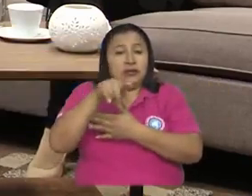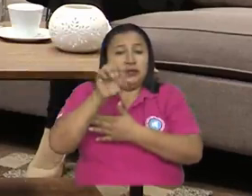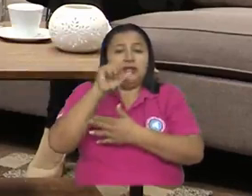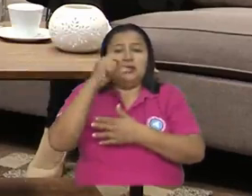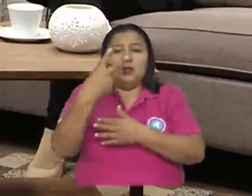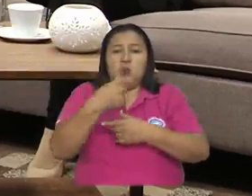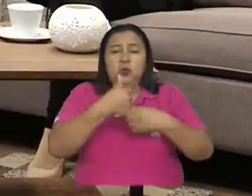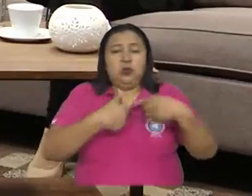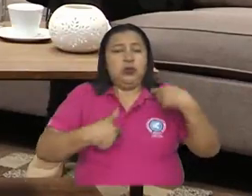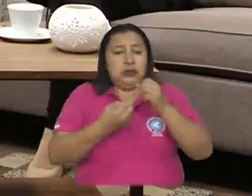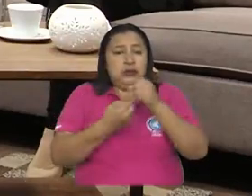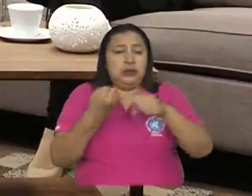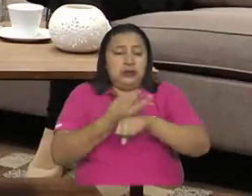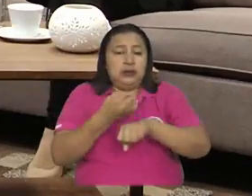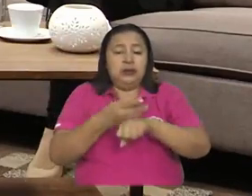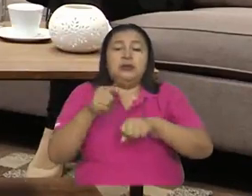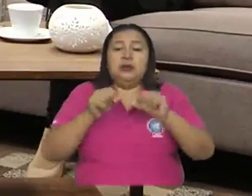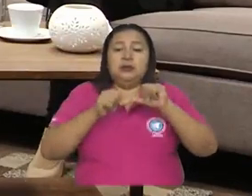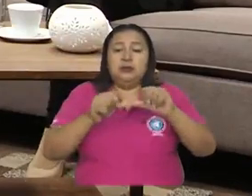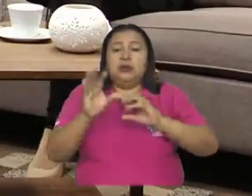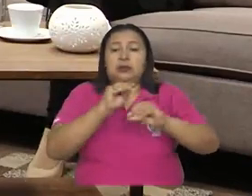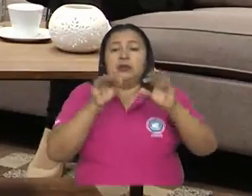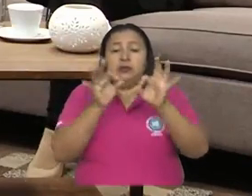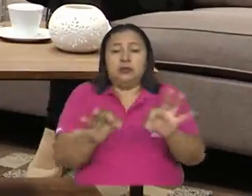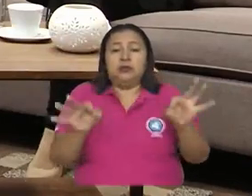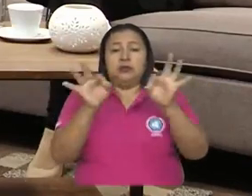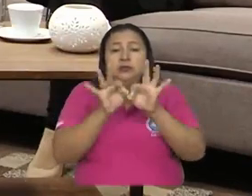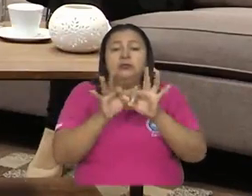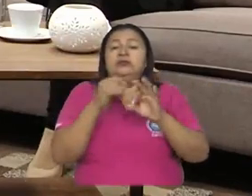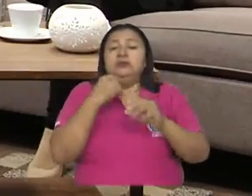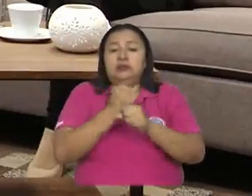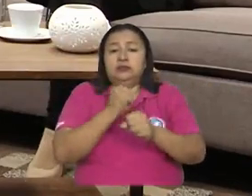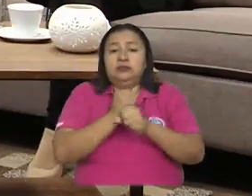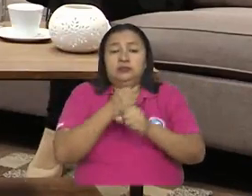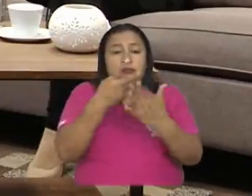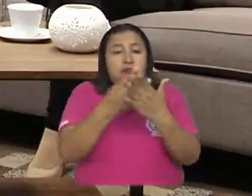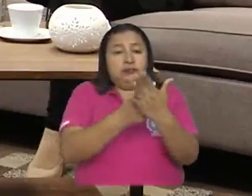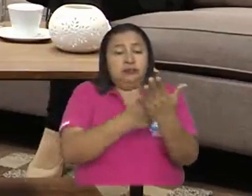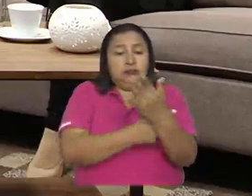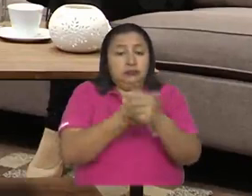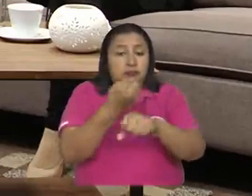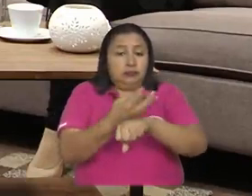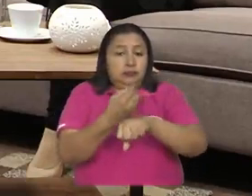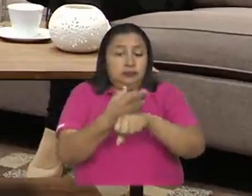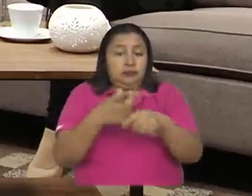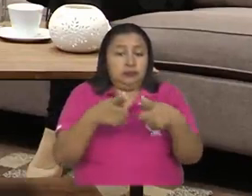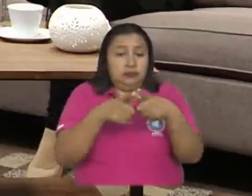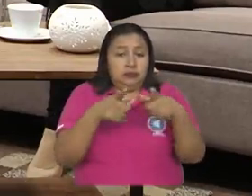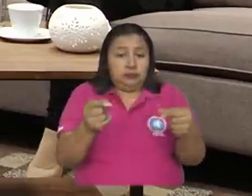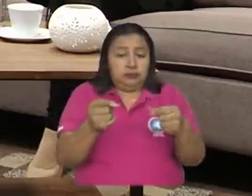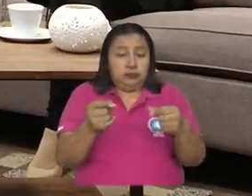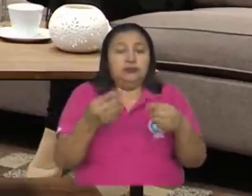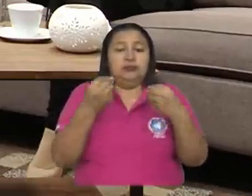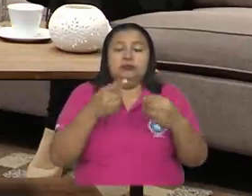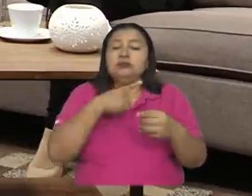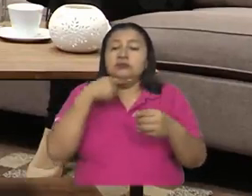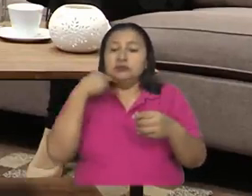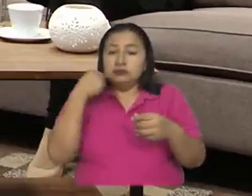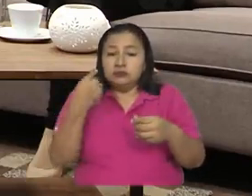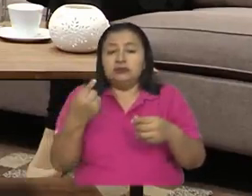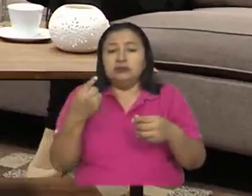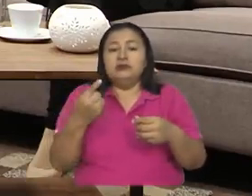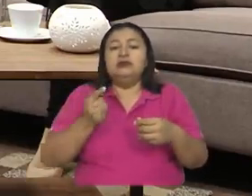continuar conversando sobre este tema, ¿no?, que trasciende, si bien es cierto, es el presupuesto de la alcaldía de Managua, es una realidad que